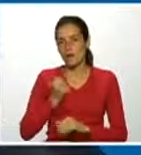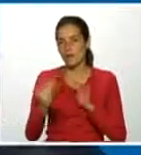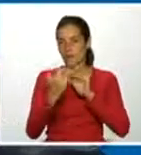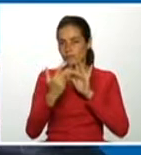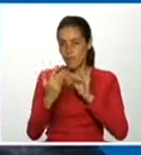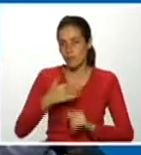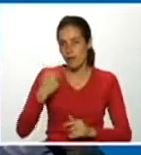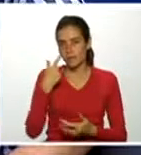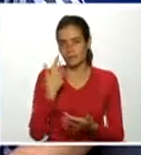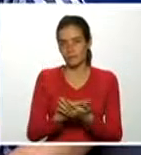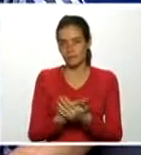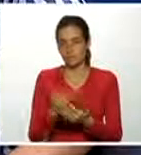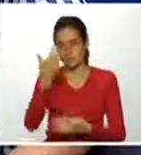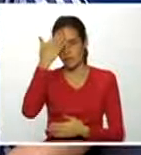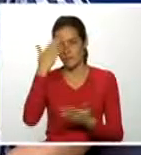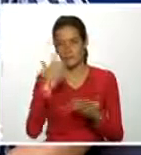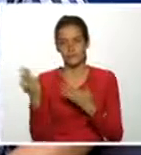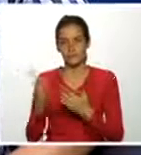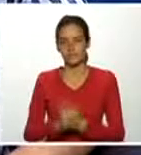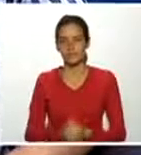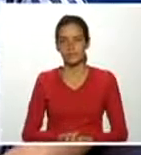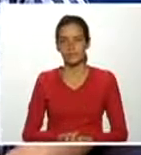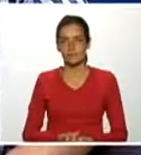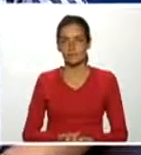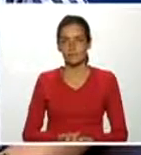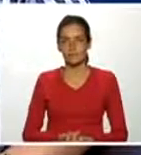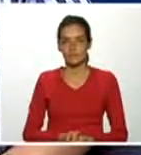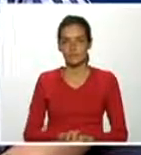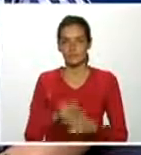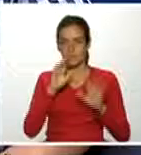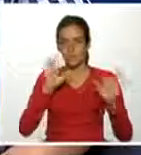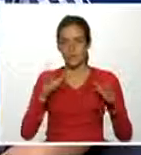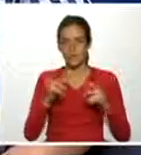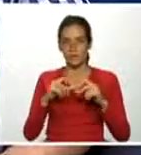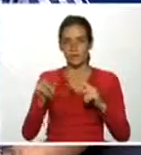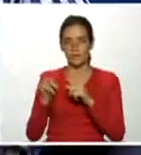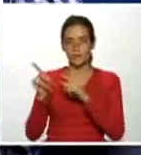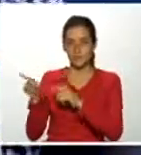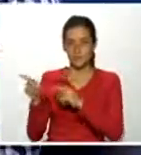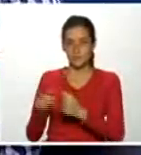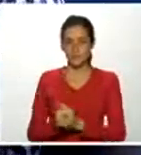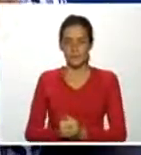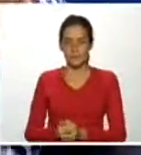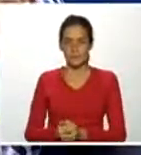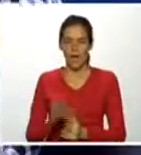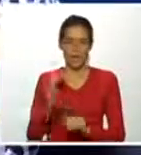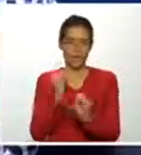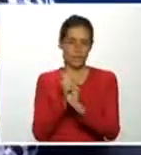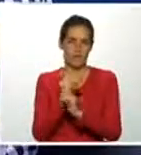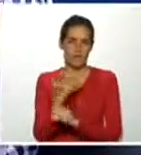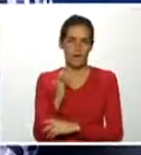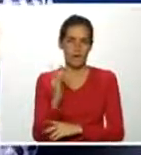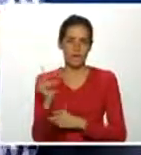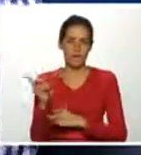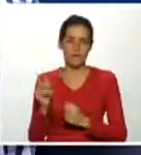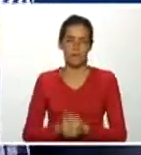se pueda integrar a la comunidad. Sí, básicamente en Twitter, @bachaco_be, ¿sí? Y la página web